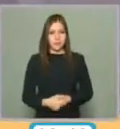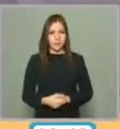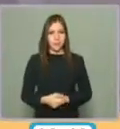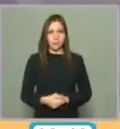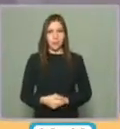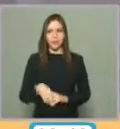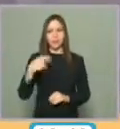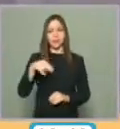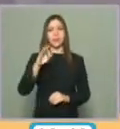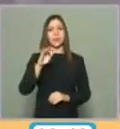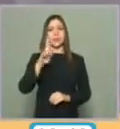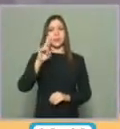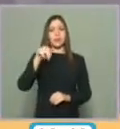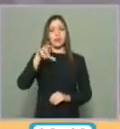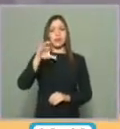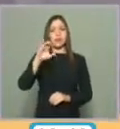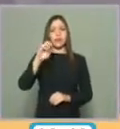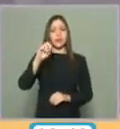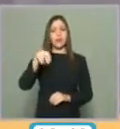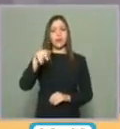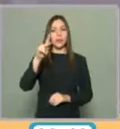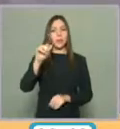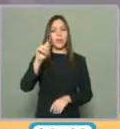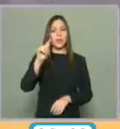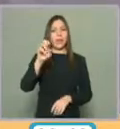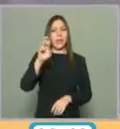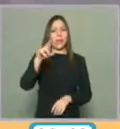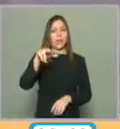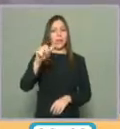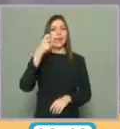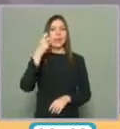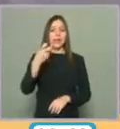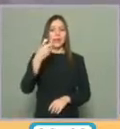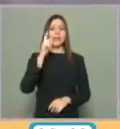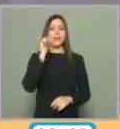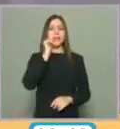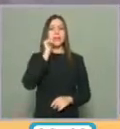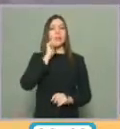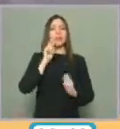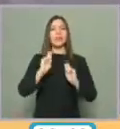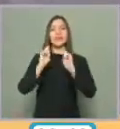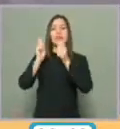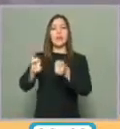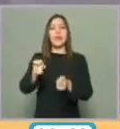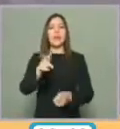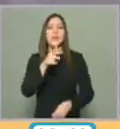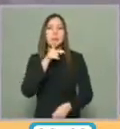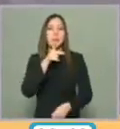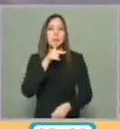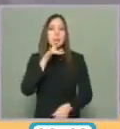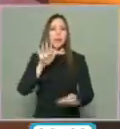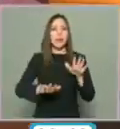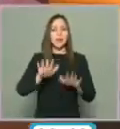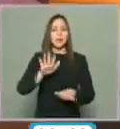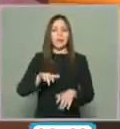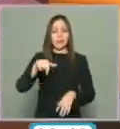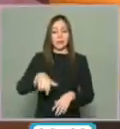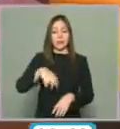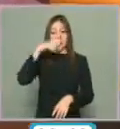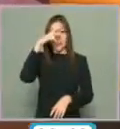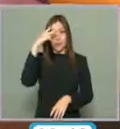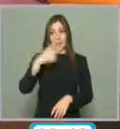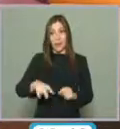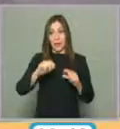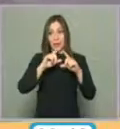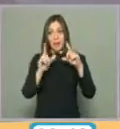una capacidad que normalmente se le atribuye al padre, que por cierto en este país a veces somos bastante ausentes los padres,